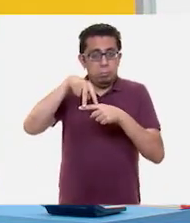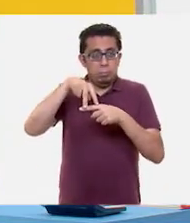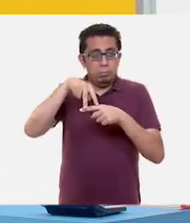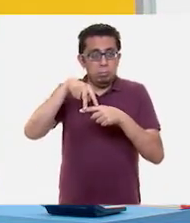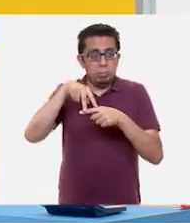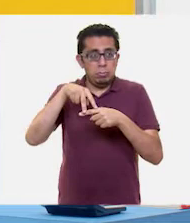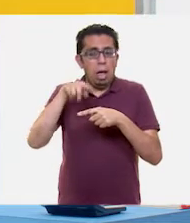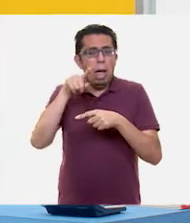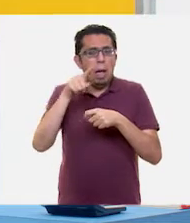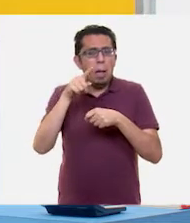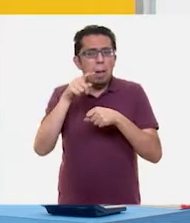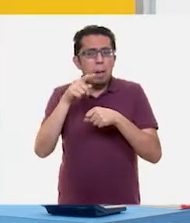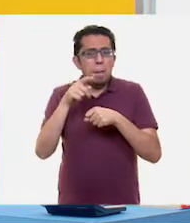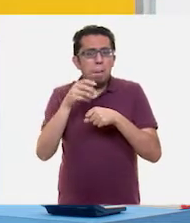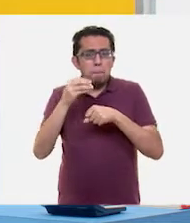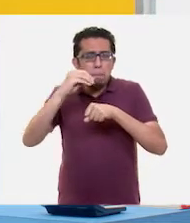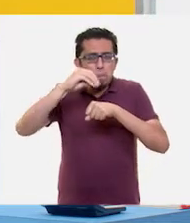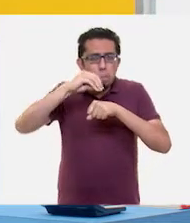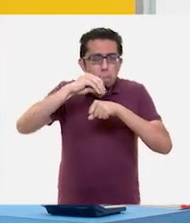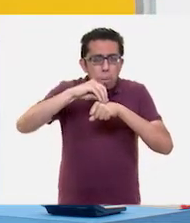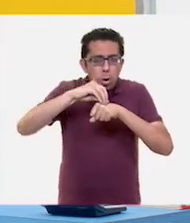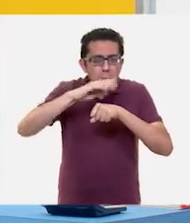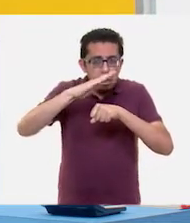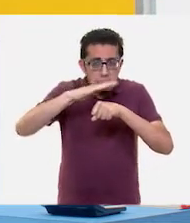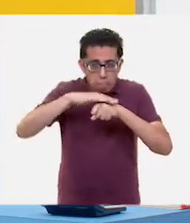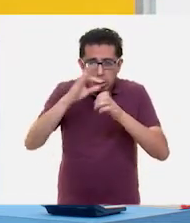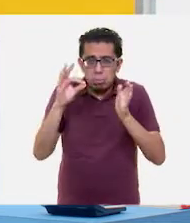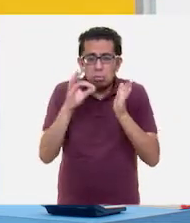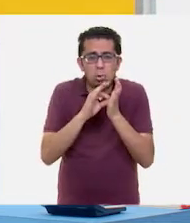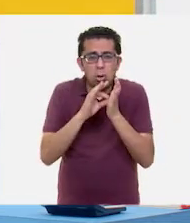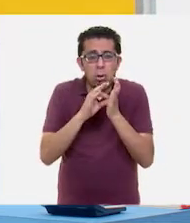¿Al aumentar los puntos, se transforma la forma de la